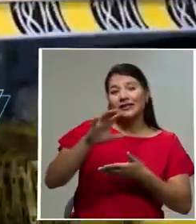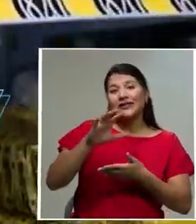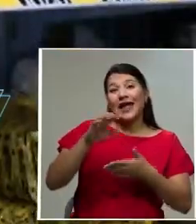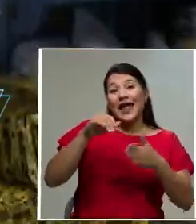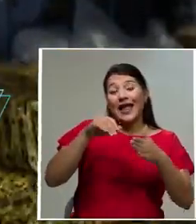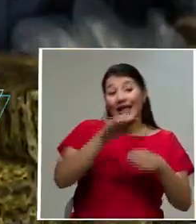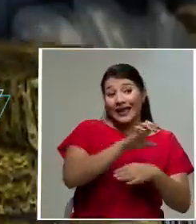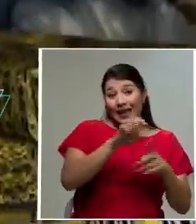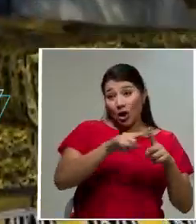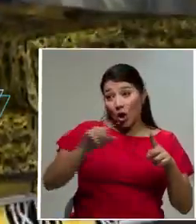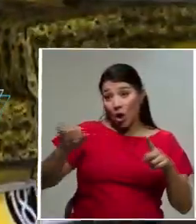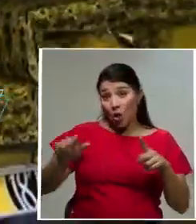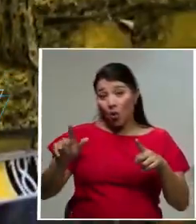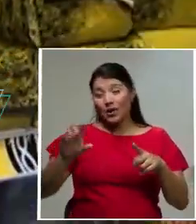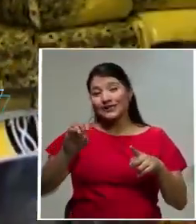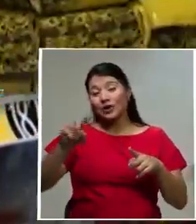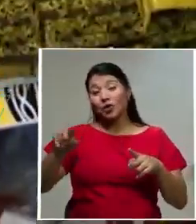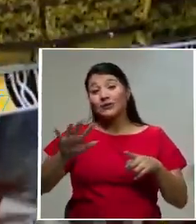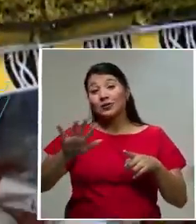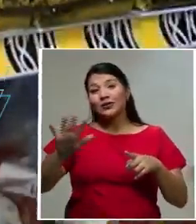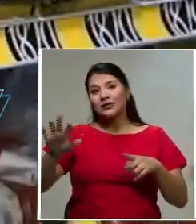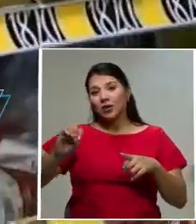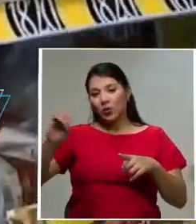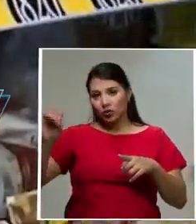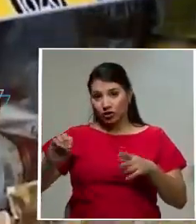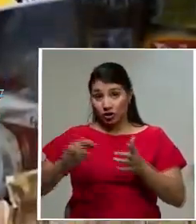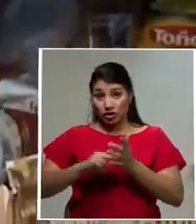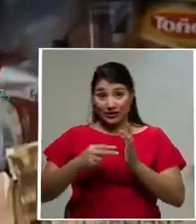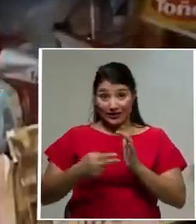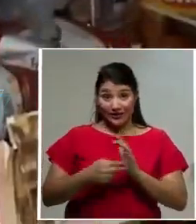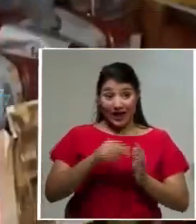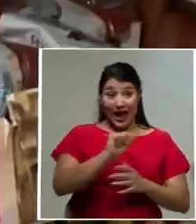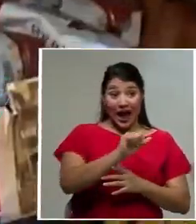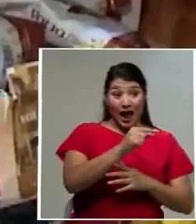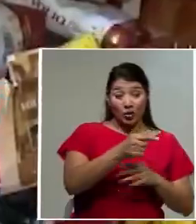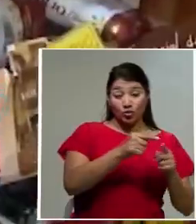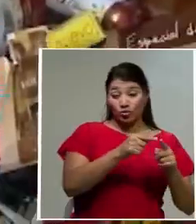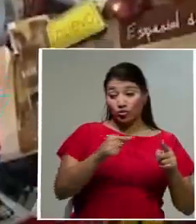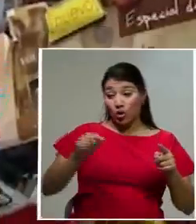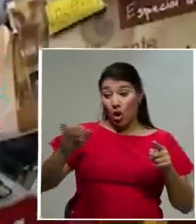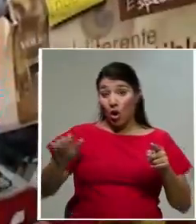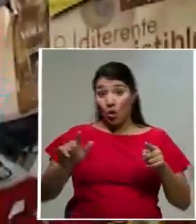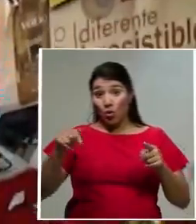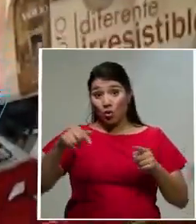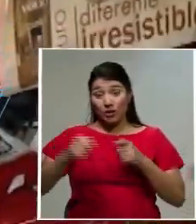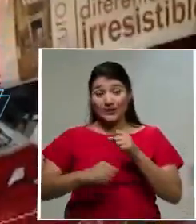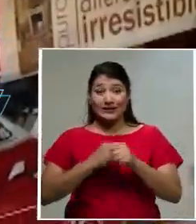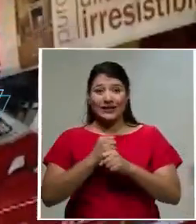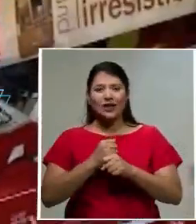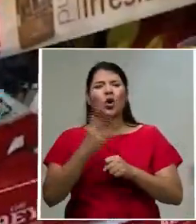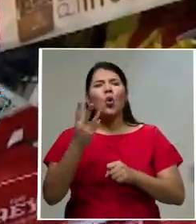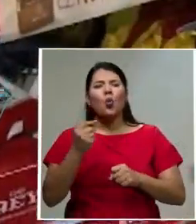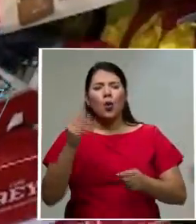0,55%, mientras que la inflación interanual de agosto del año anterior a julio de este año llega a